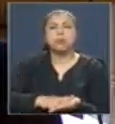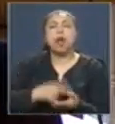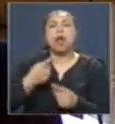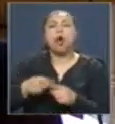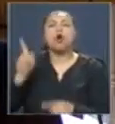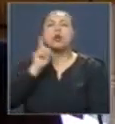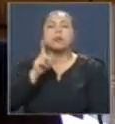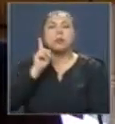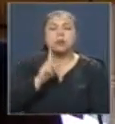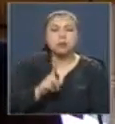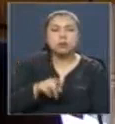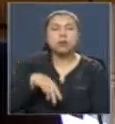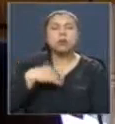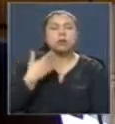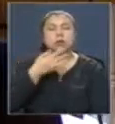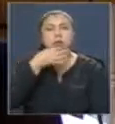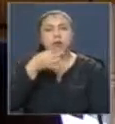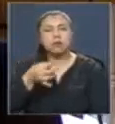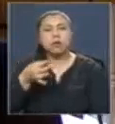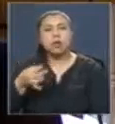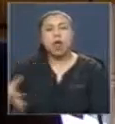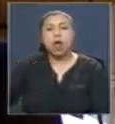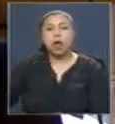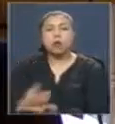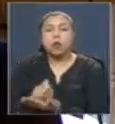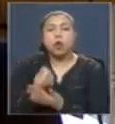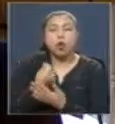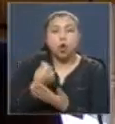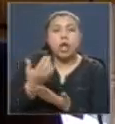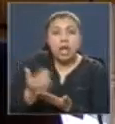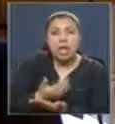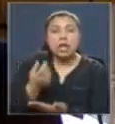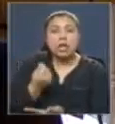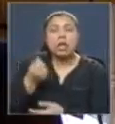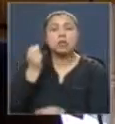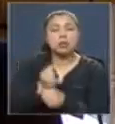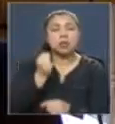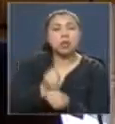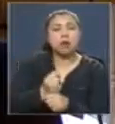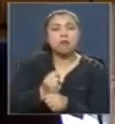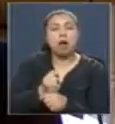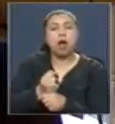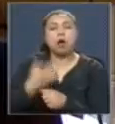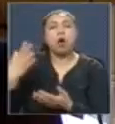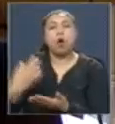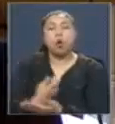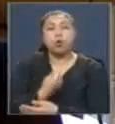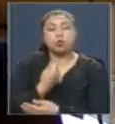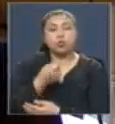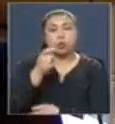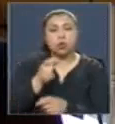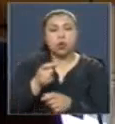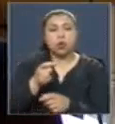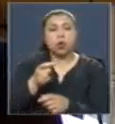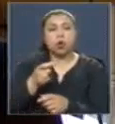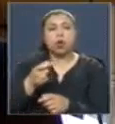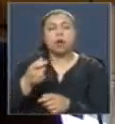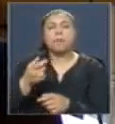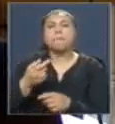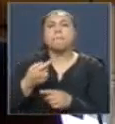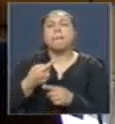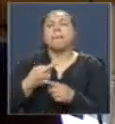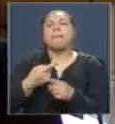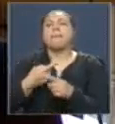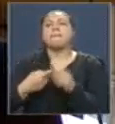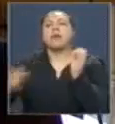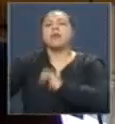graban de la misma manera los ingresos provenientes del trabajo, el salario, que los ingresos provenientes del